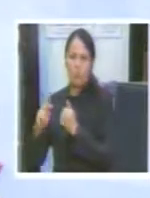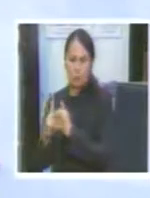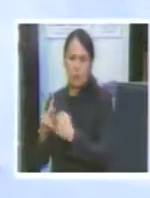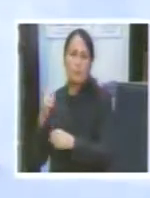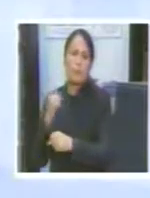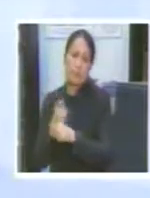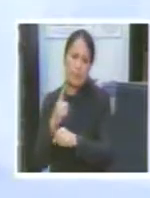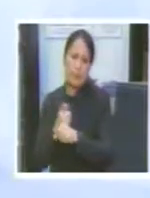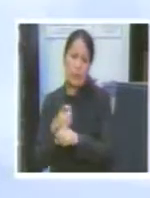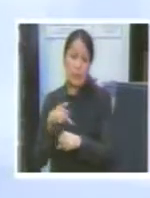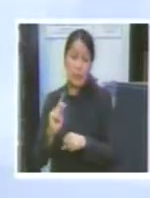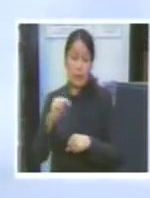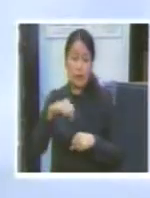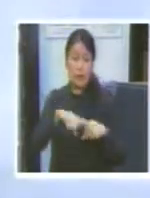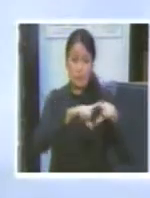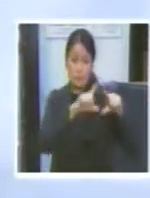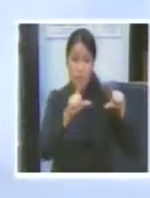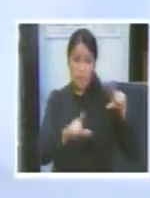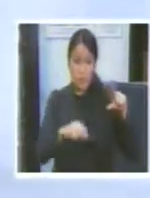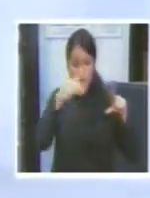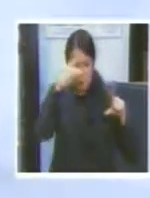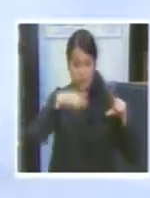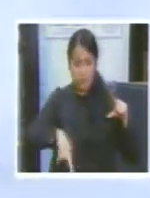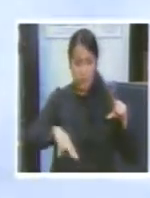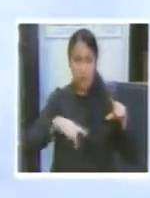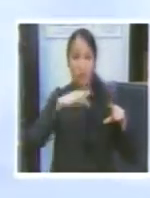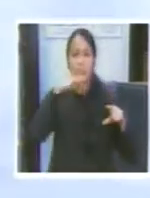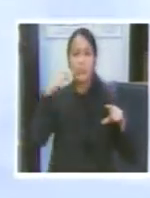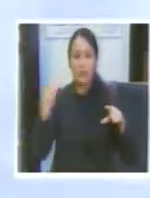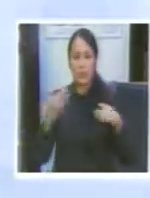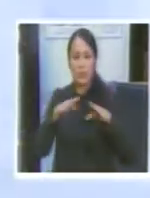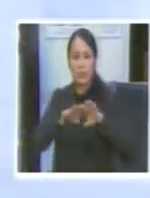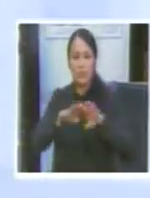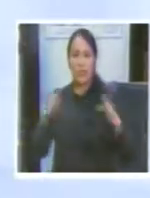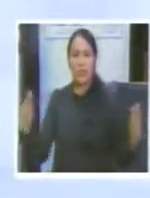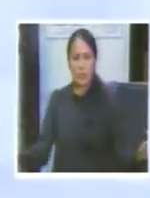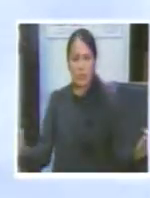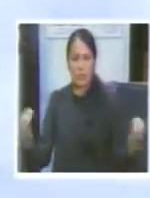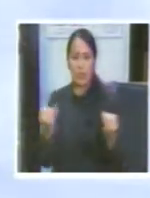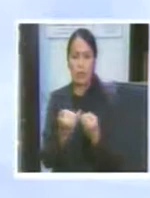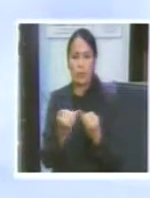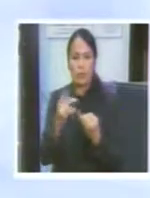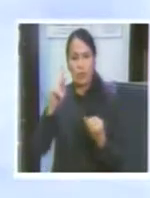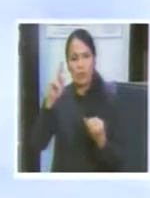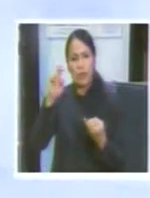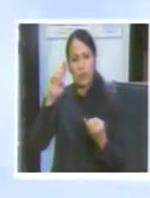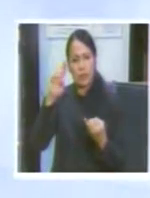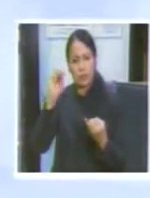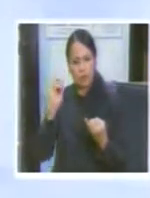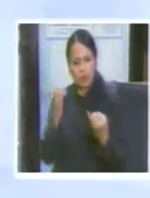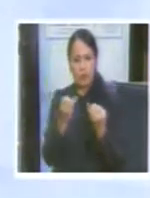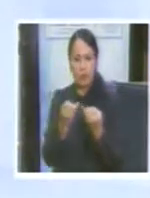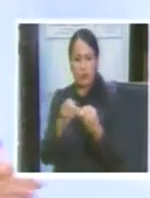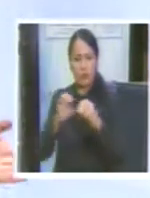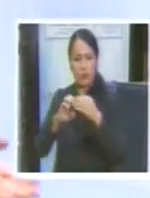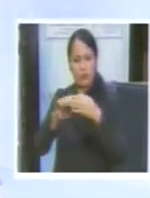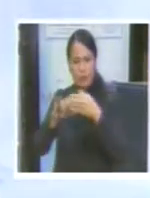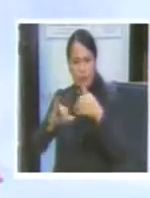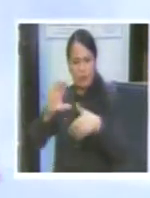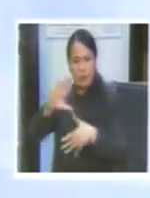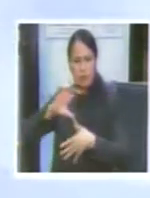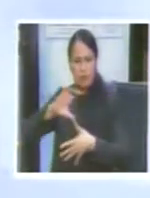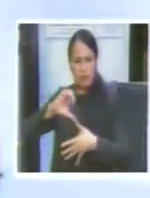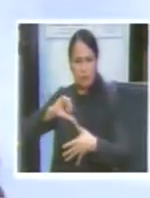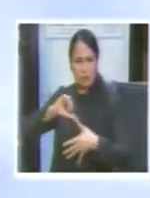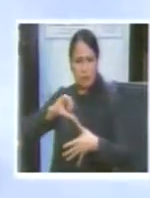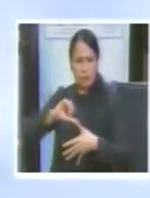cosas, le abrió la puerta a Chile y le abrió la puerta a Perú y a los otros países andinos para que también